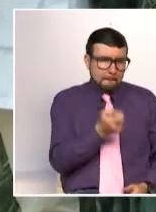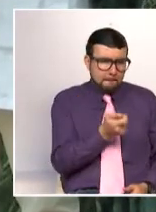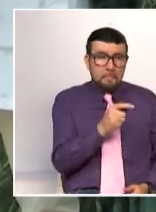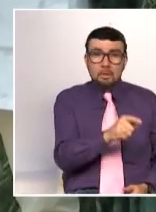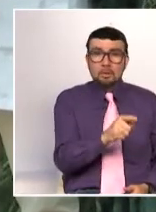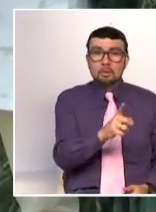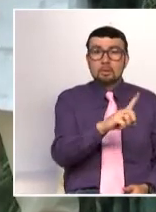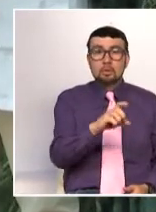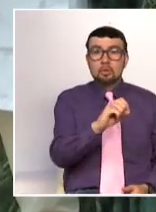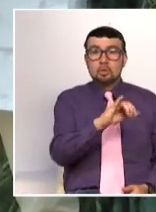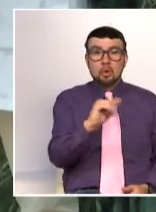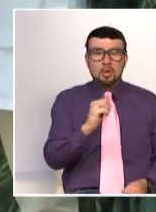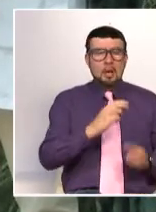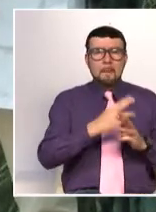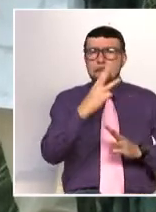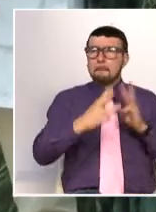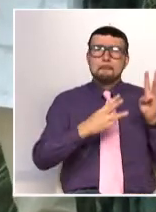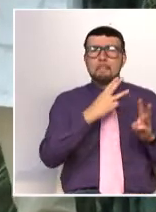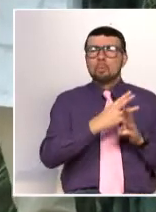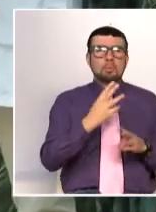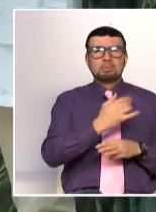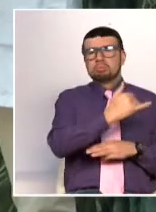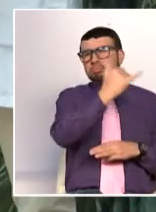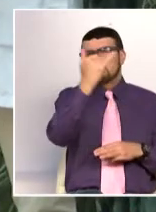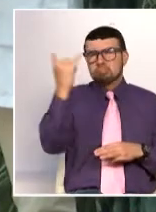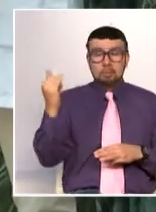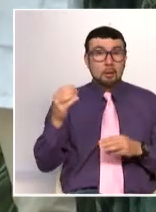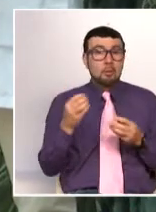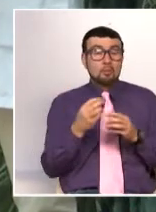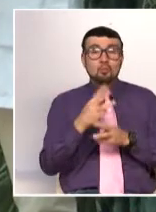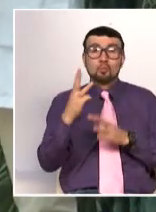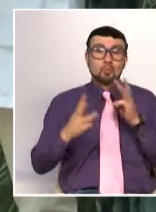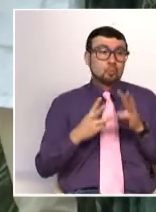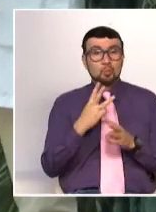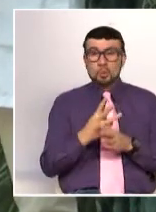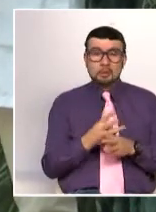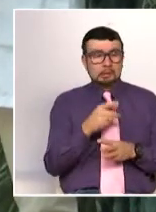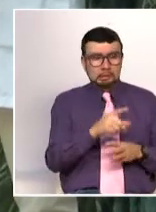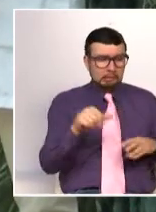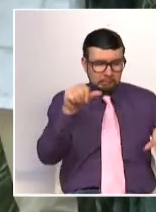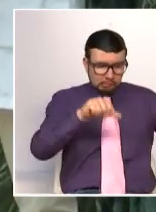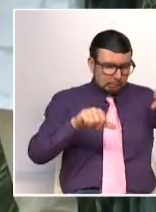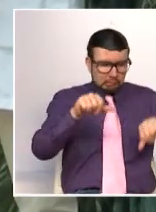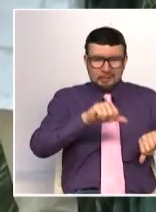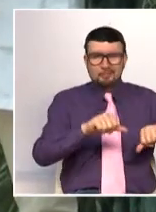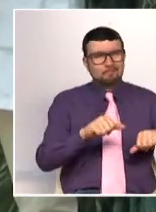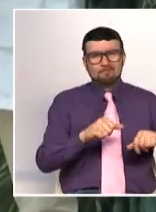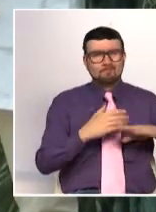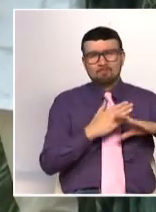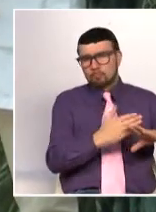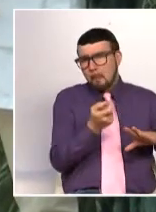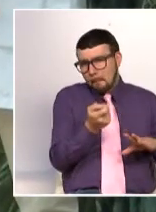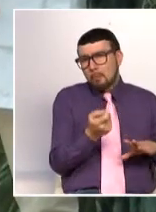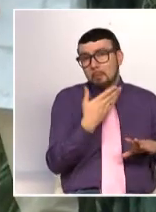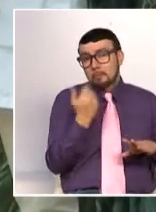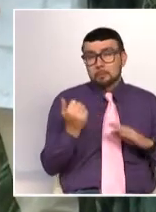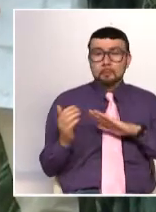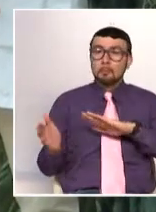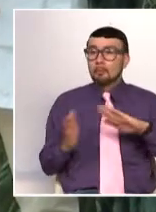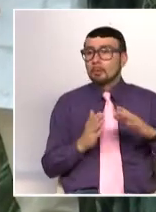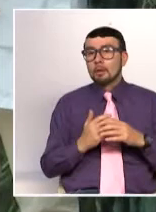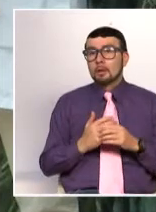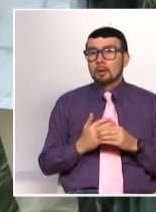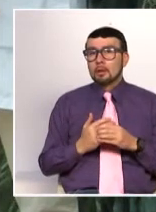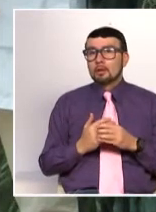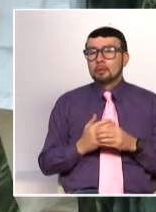mucha demanda a nivel mundial y hoy en día está haciendo genéticamente modificada entonces no en exceso bueno media mañana pues la